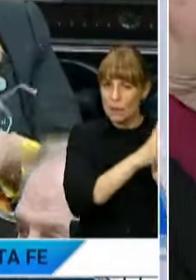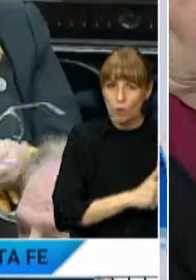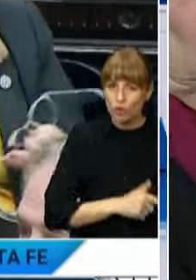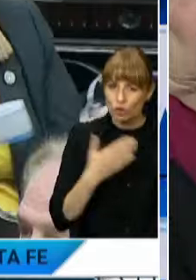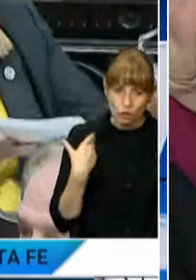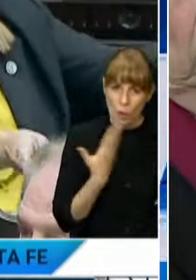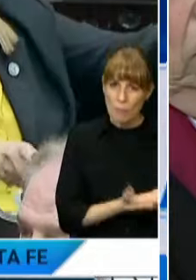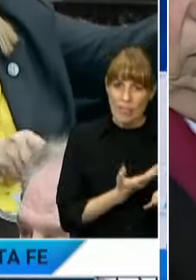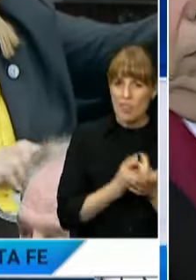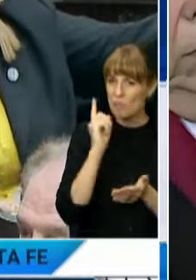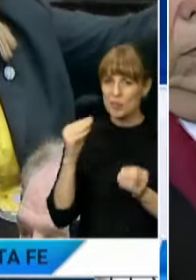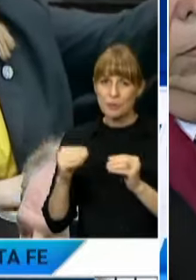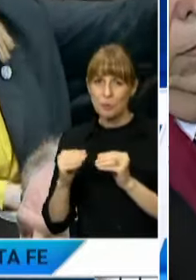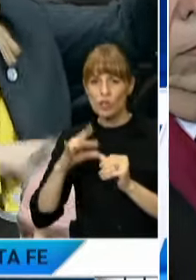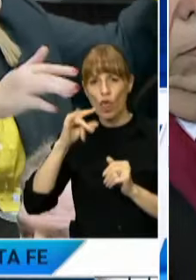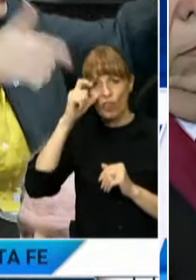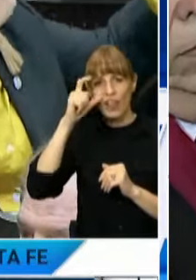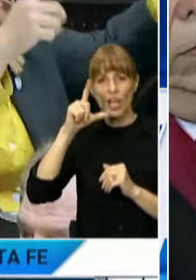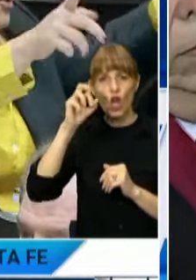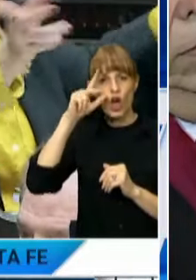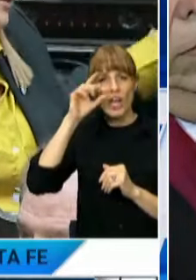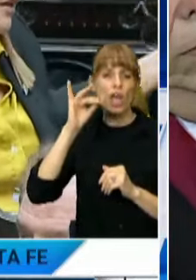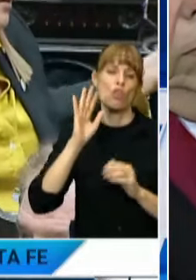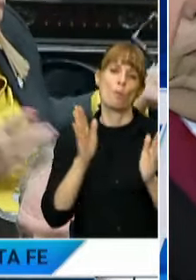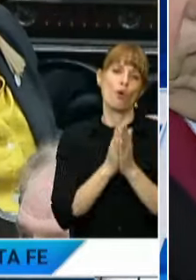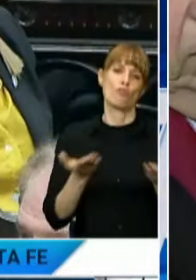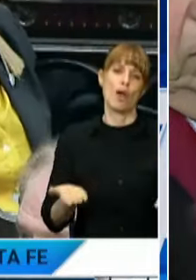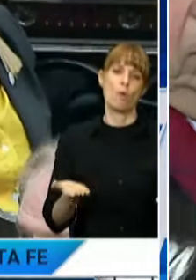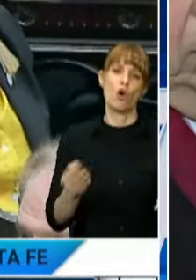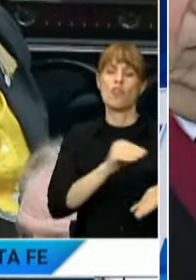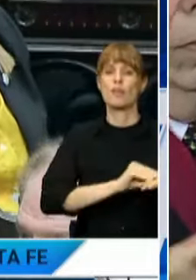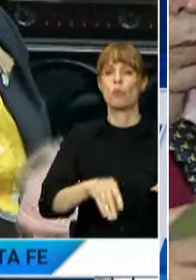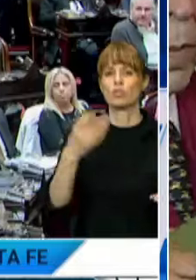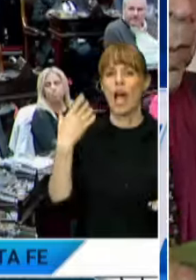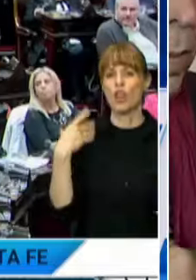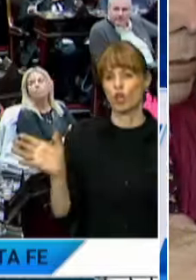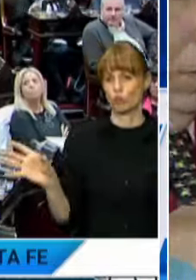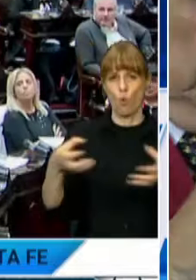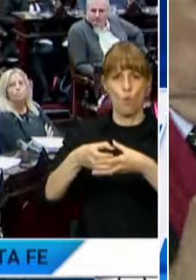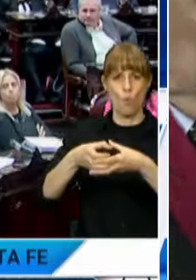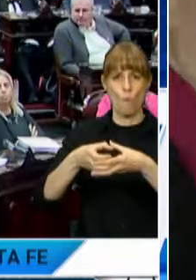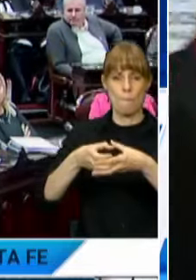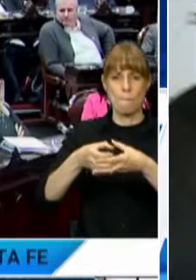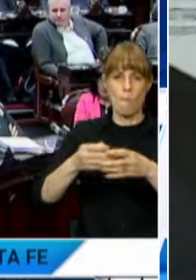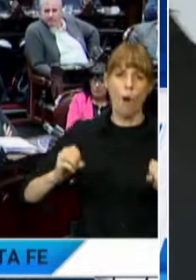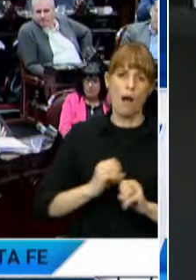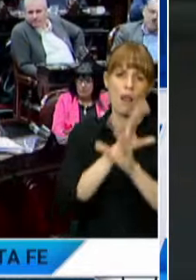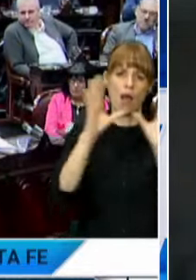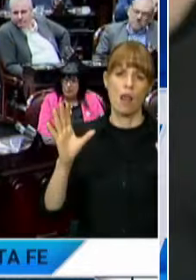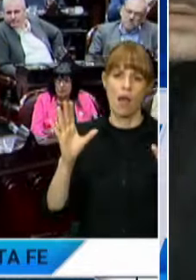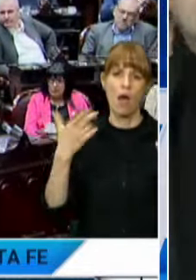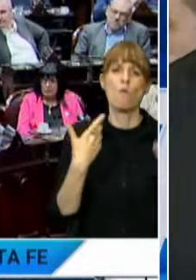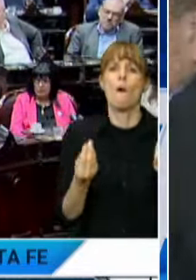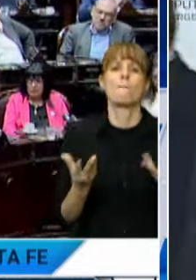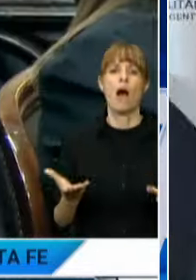tres meses, y estoy felicitándonos a mí por mi intermedio a todos los diputados. Muchas gracias. Dani, ahí